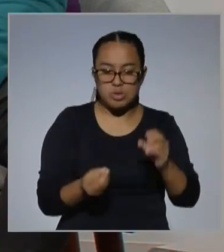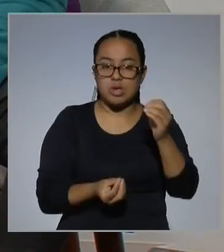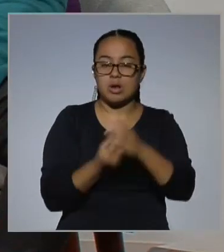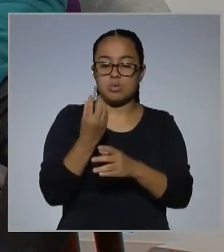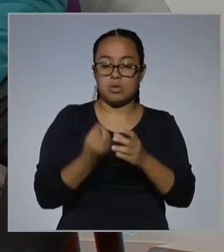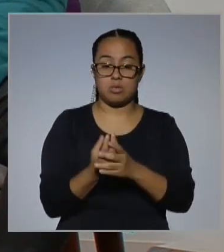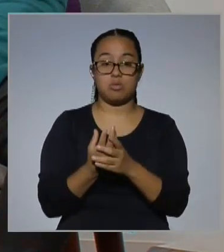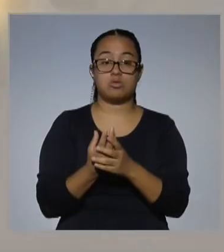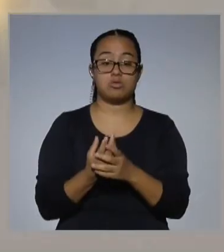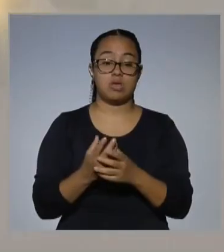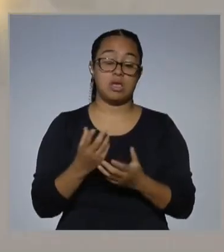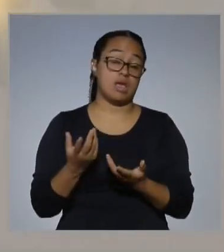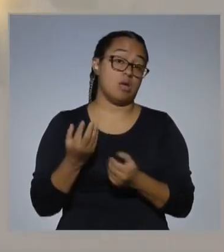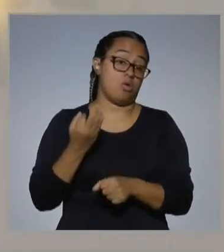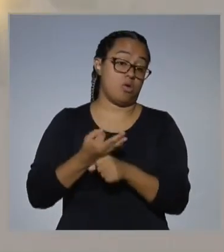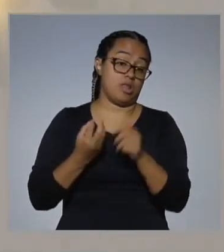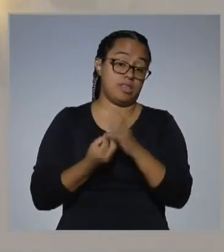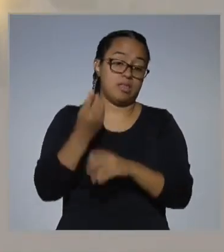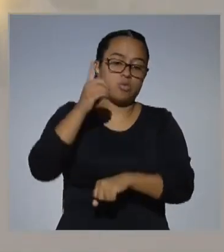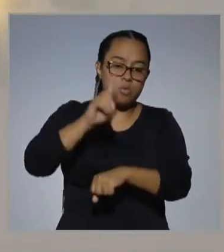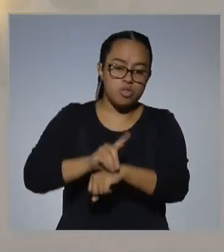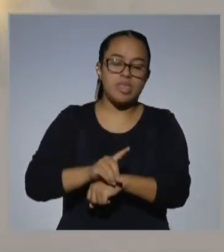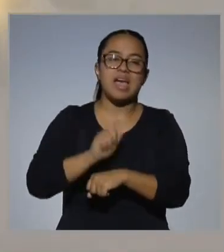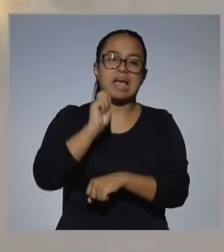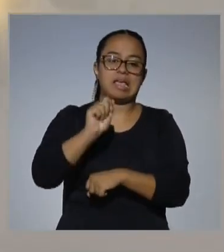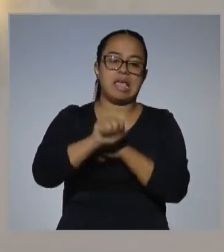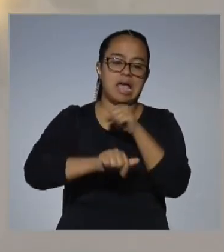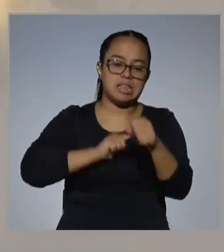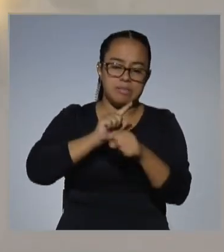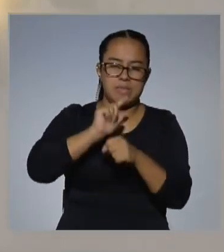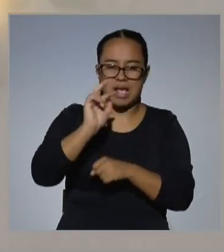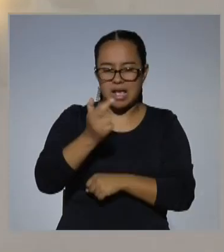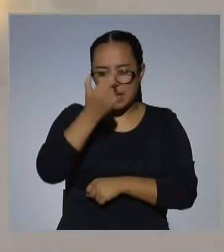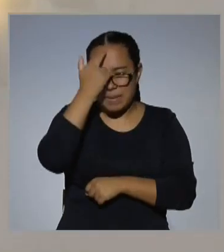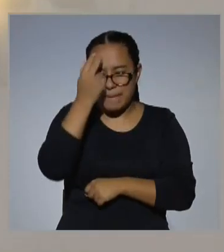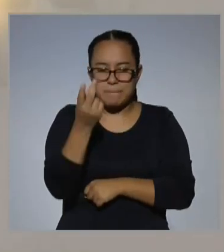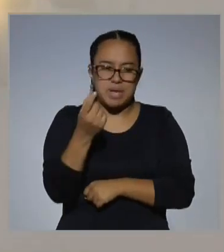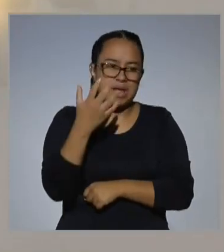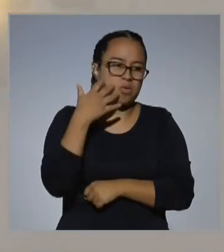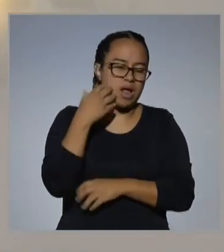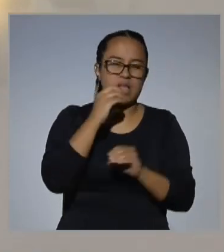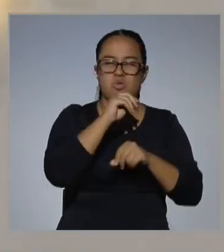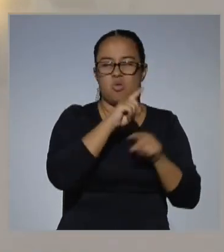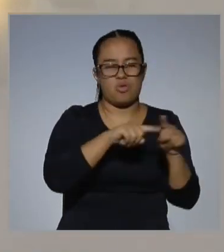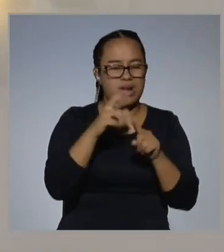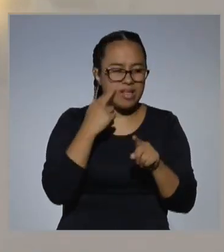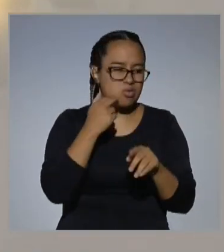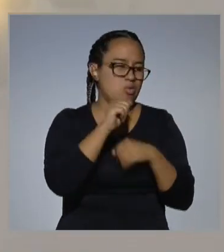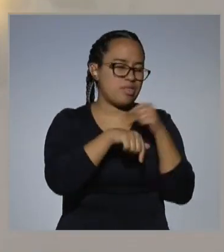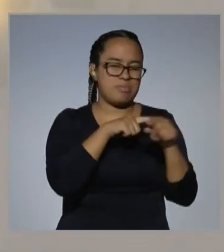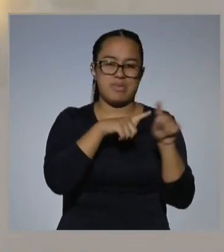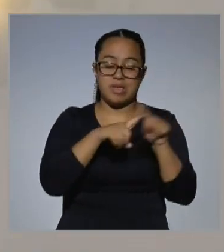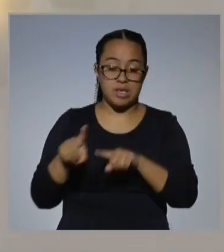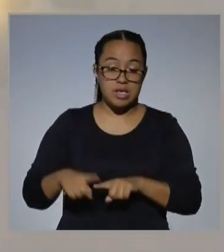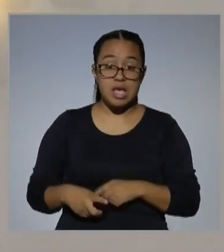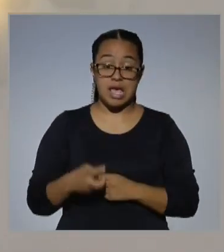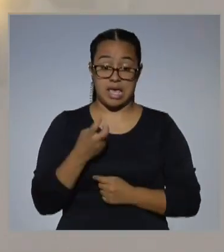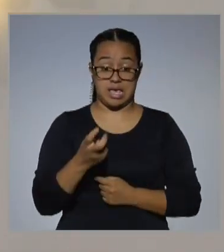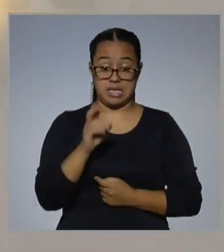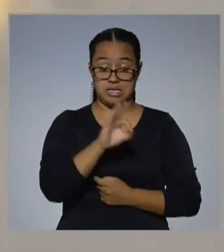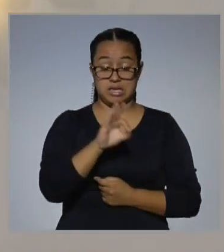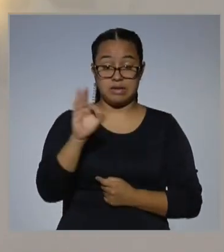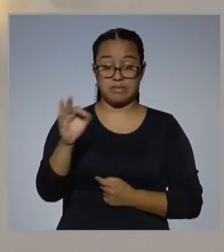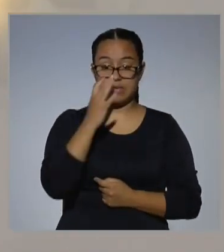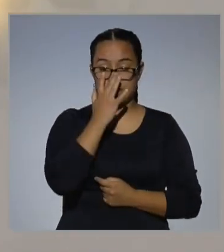incluso incorporan a las mascotas. Hay días específicos para recordar a los que ya no están. Entonces son fechas que de